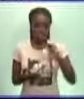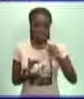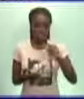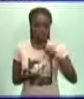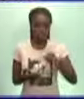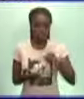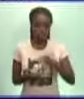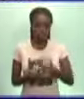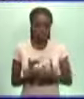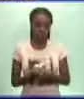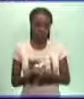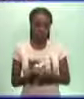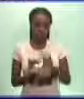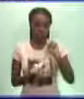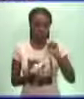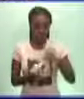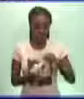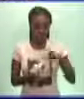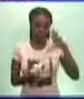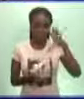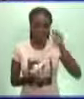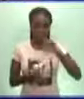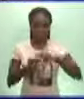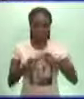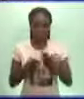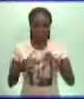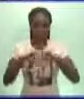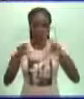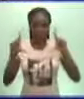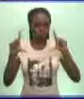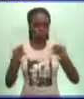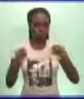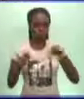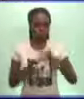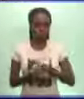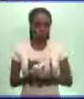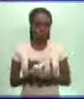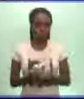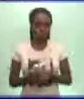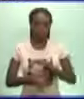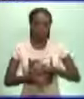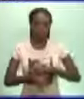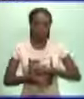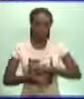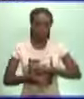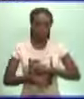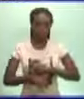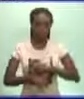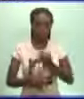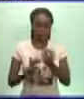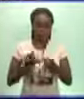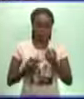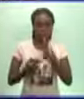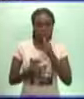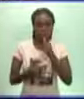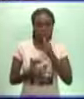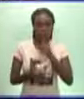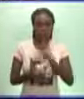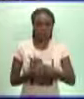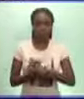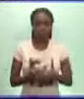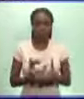pues, entenderás mejor cada obra literaria. Te ofrezco unos instantes para que precises algunas de estas